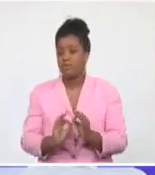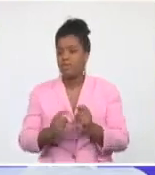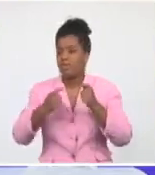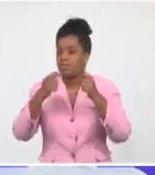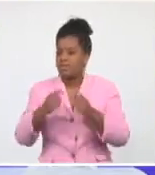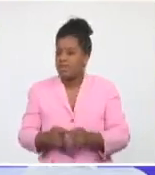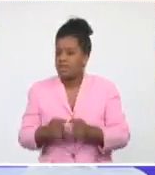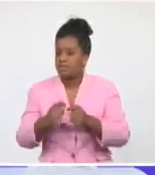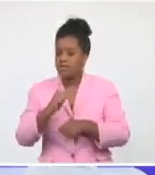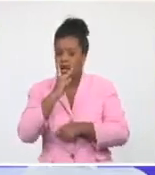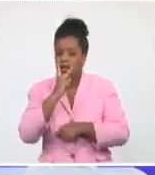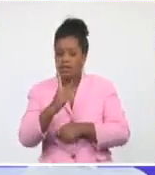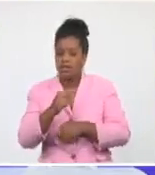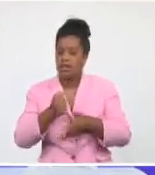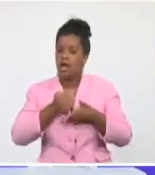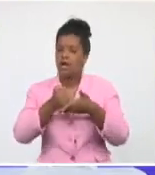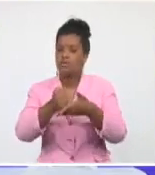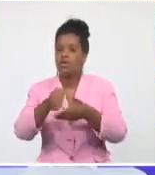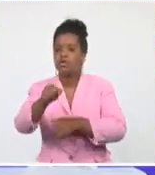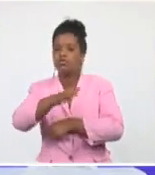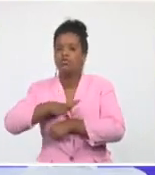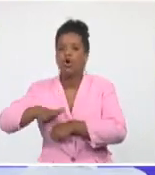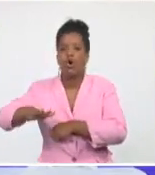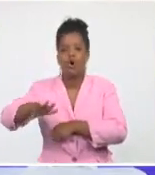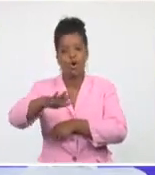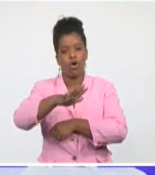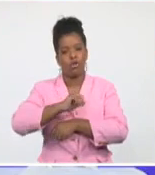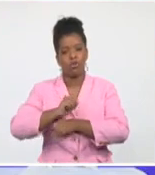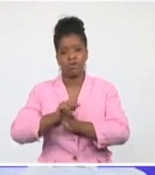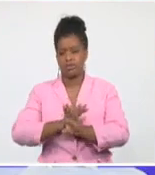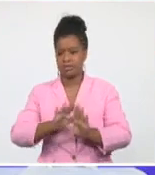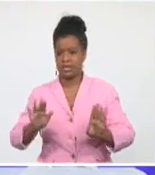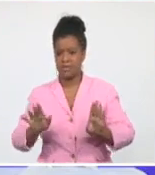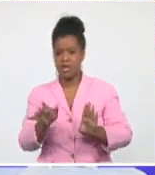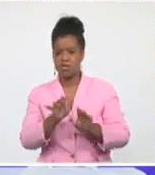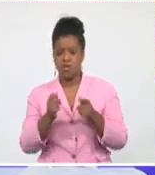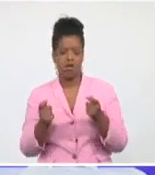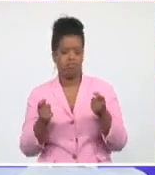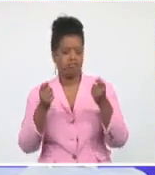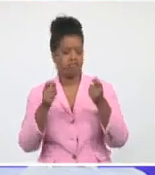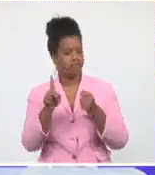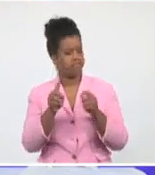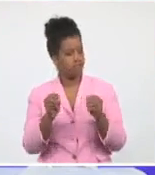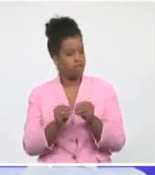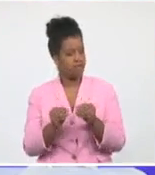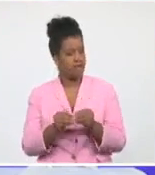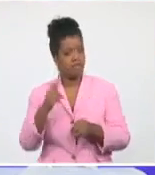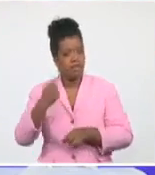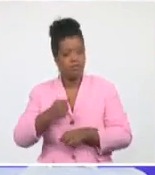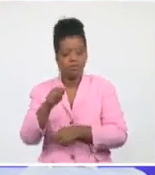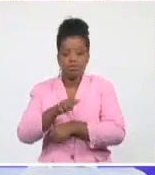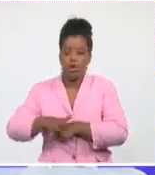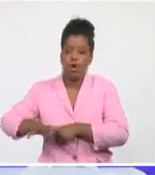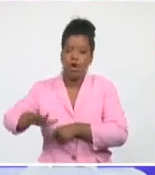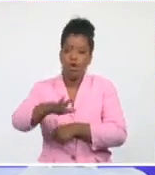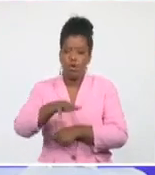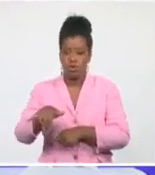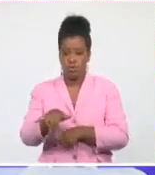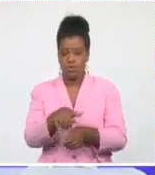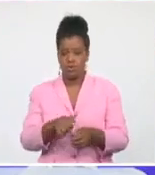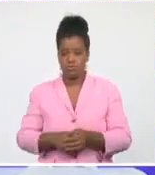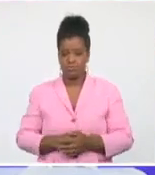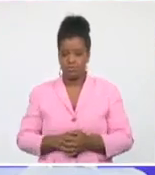en función de todos y no a merced de los intereses mezquinos de unos pocos. Al margen de las